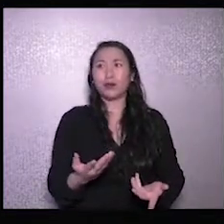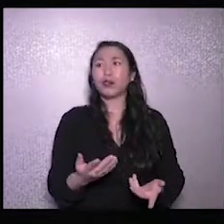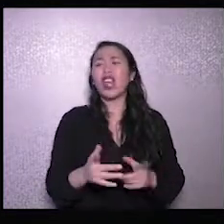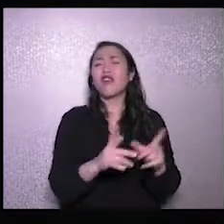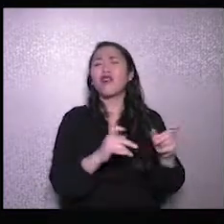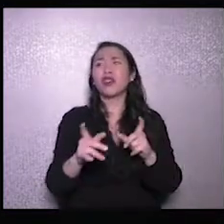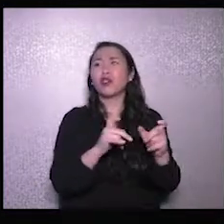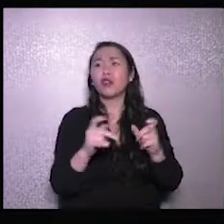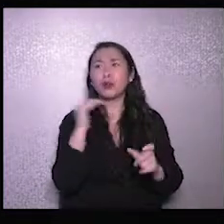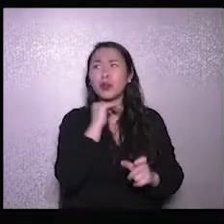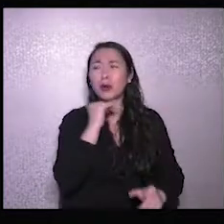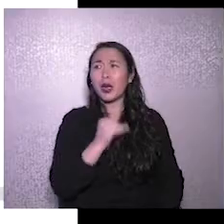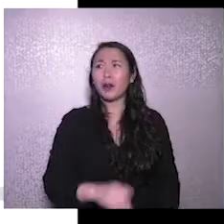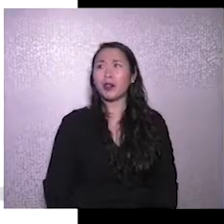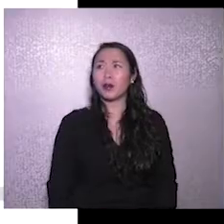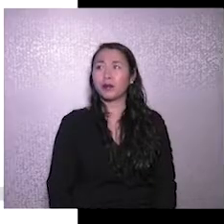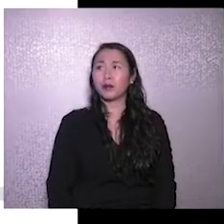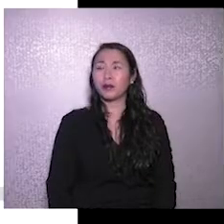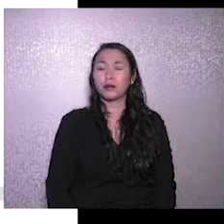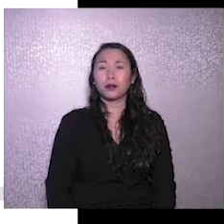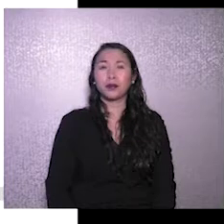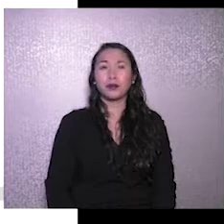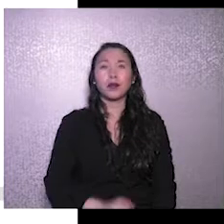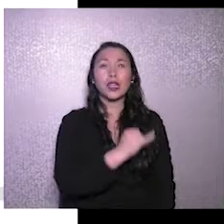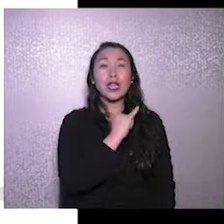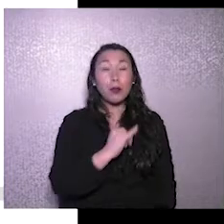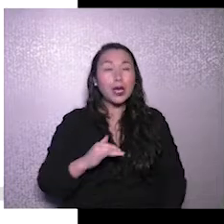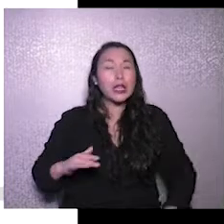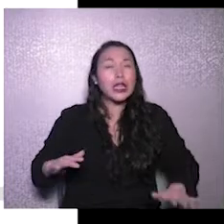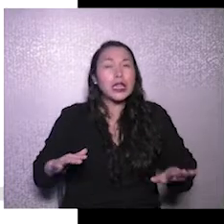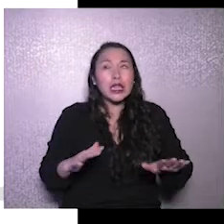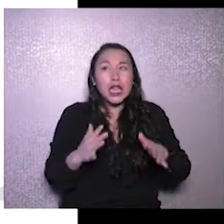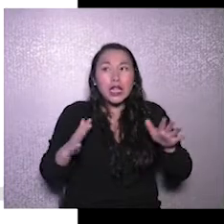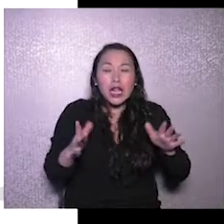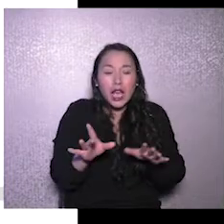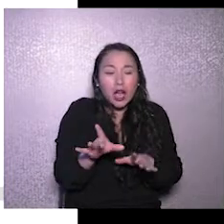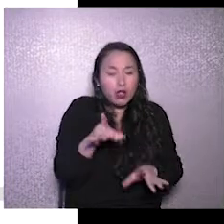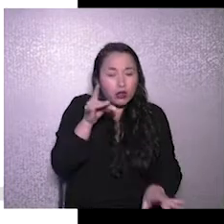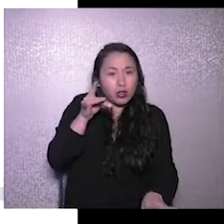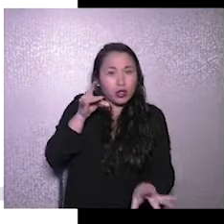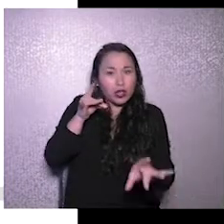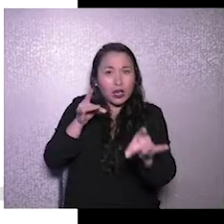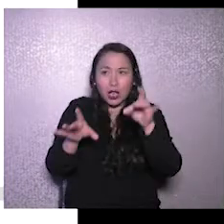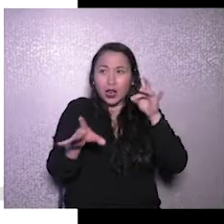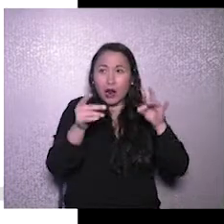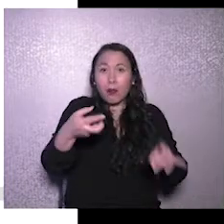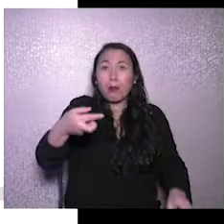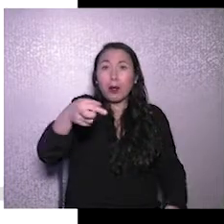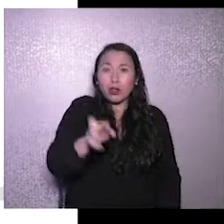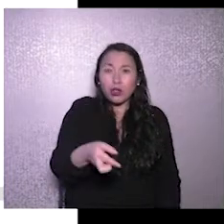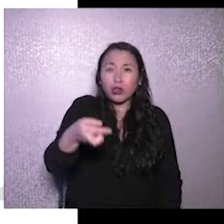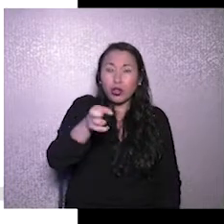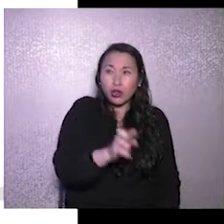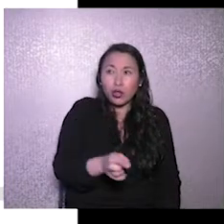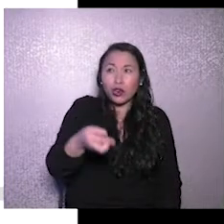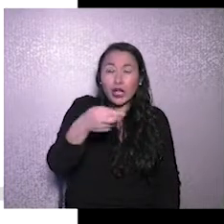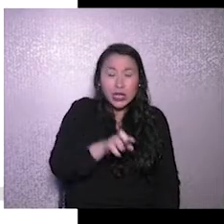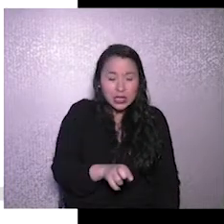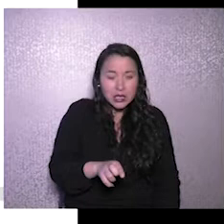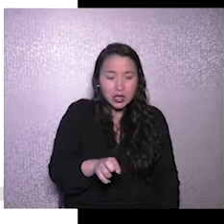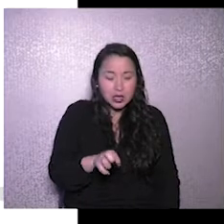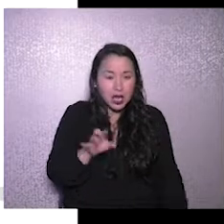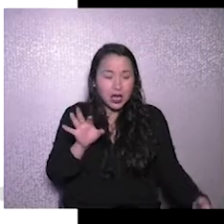lote, súper rápida. Y después intente encontrar patrones dentro de esas imágenes que se asocian a